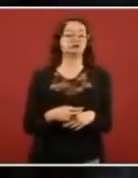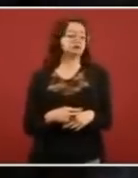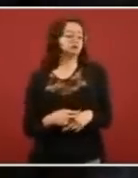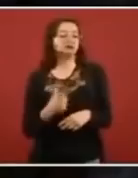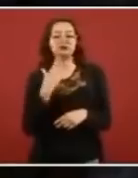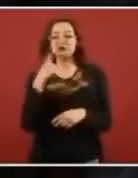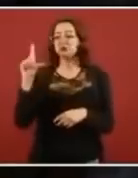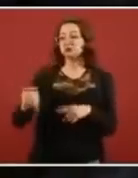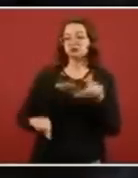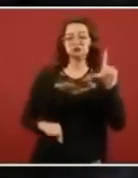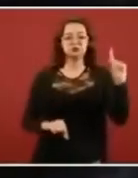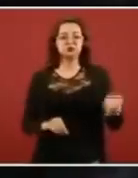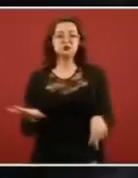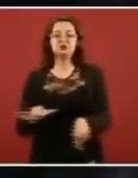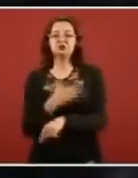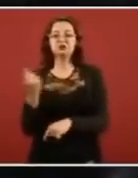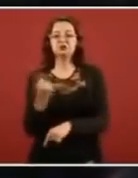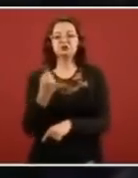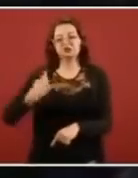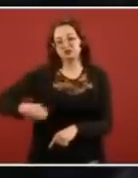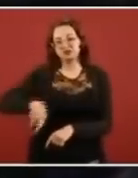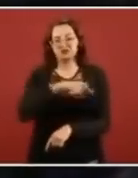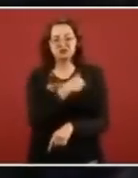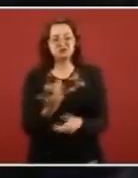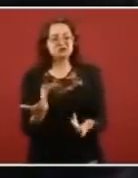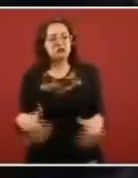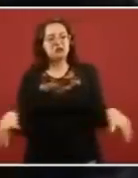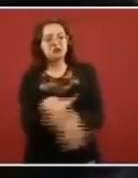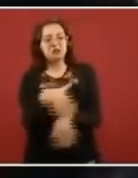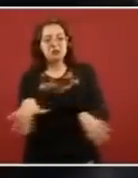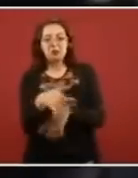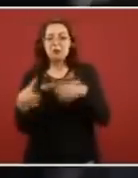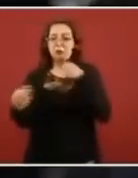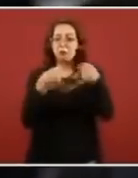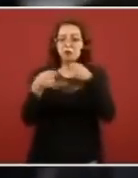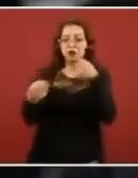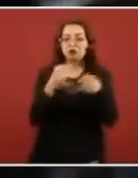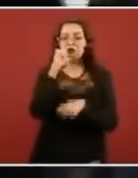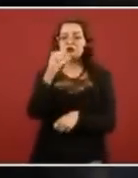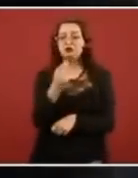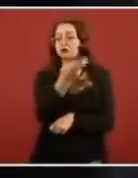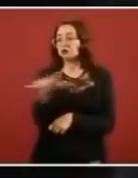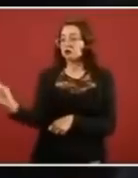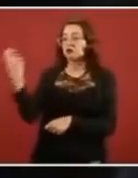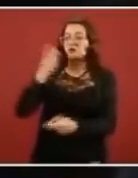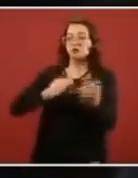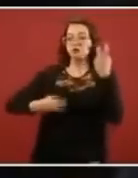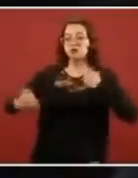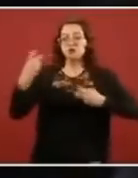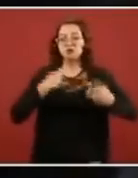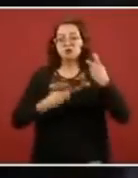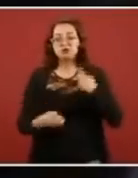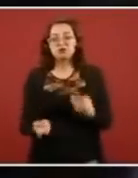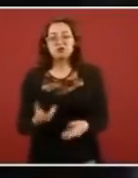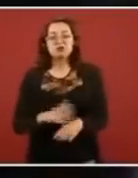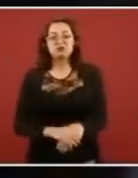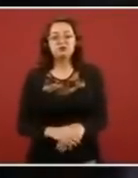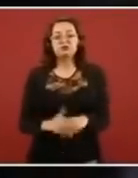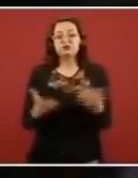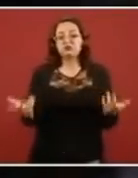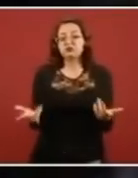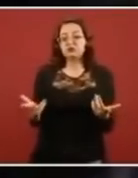hombro, ¿sí? Somos unos cualquieras, no somos periodistas, argumenta. Si yo le hago daño a su